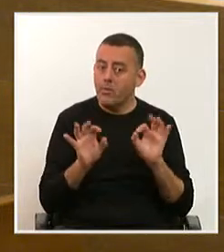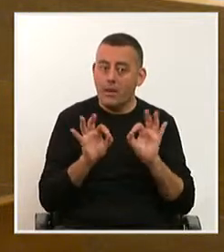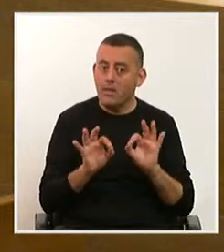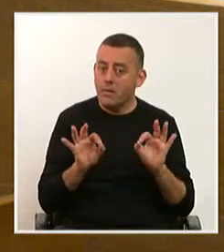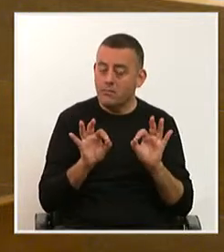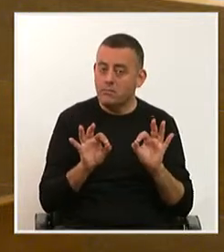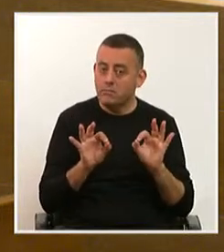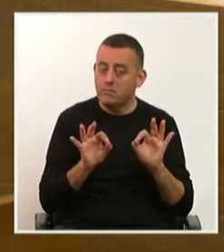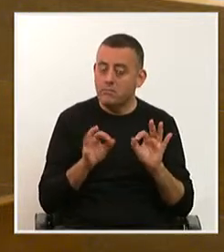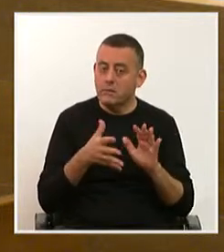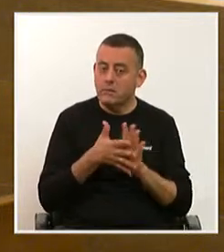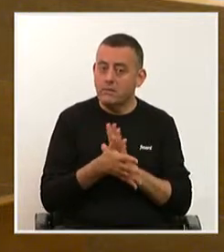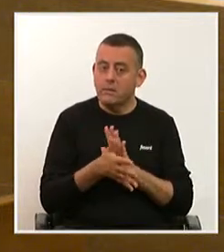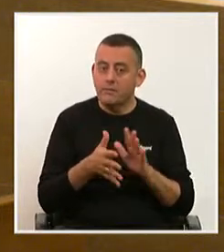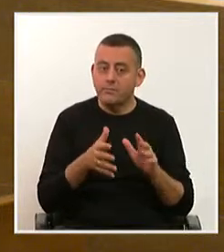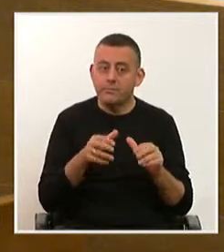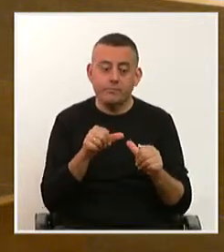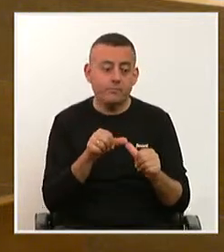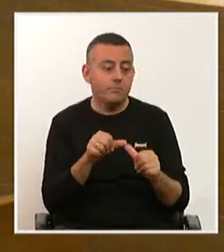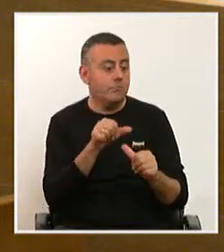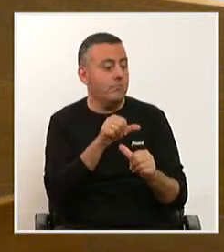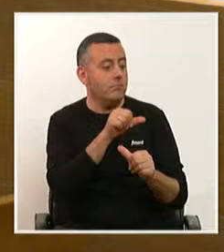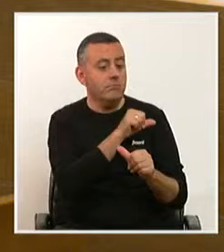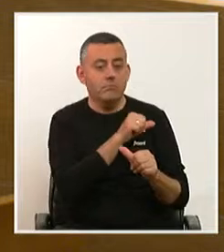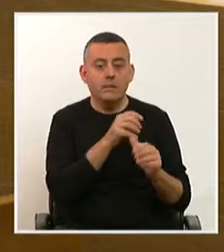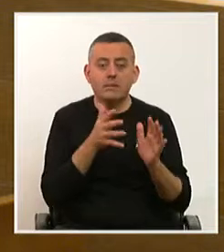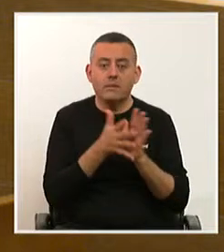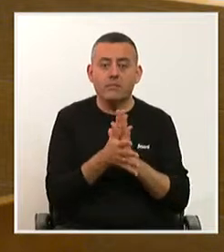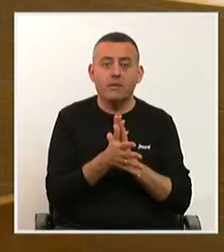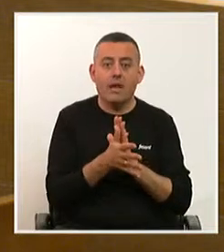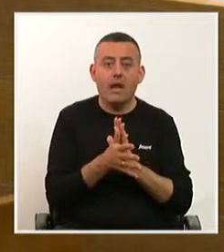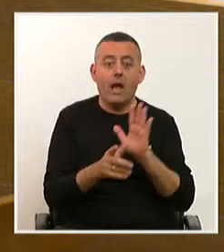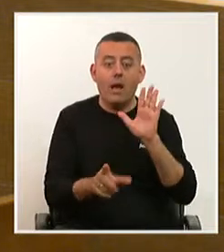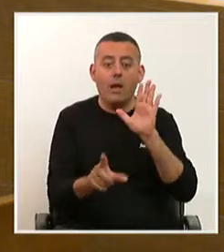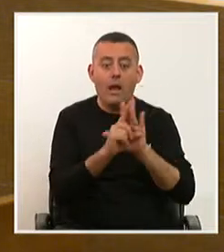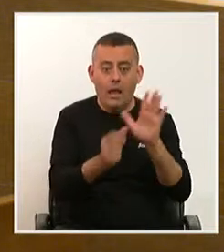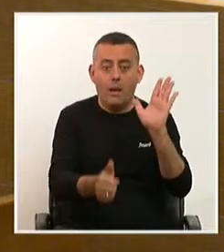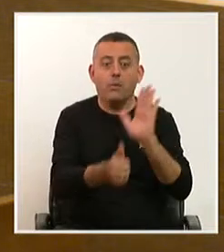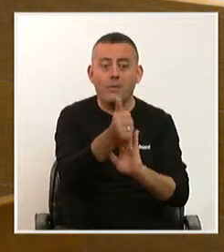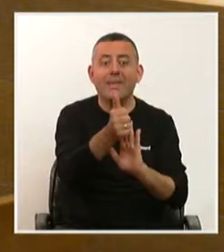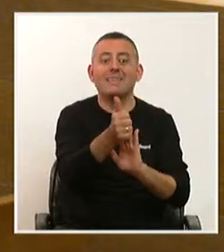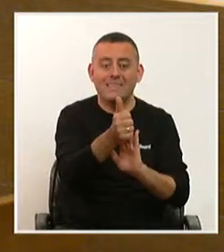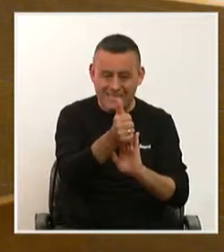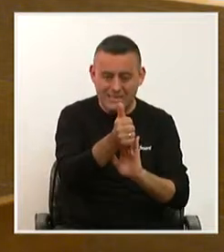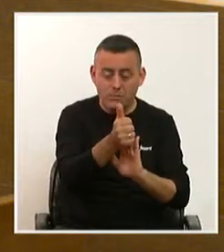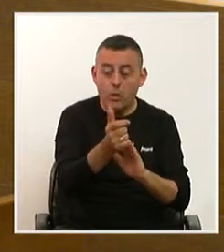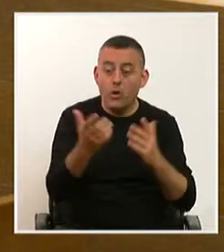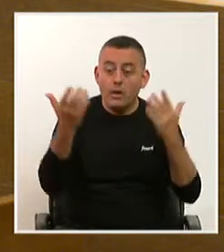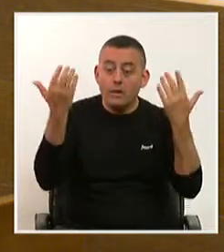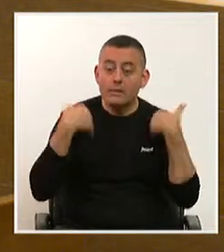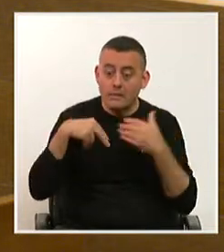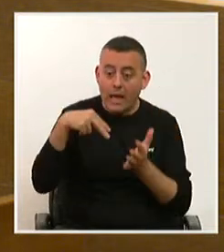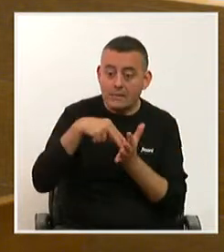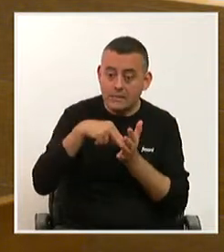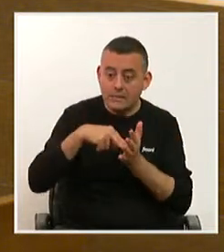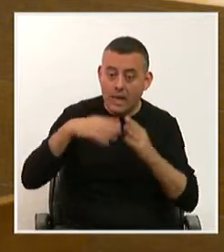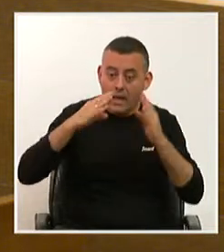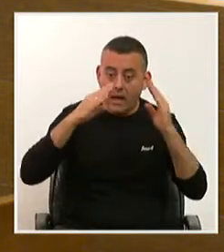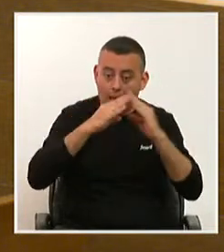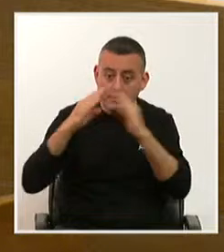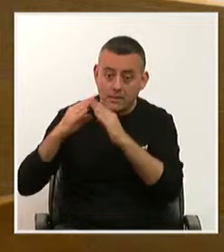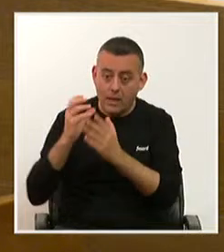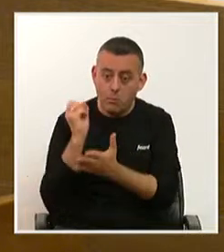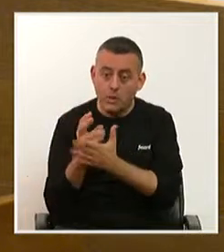retroactivo a los salones ya instalados lo que sí provocaría un perjuicio enorme en diferido a